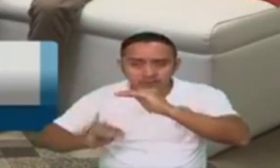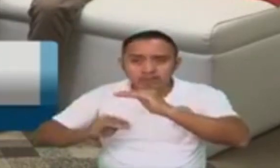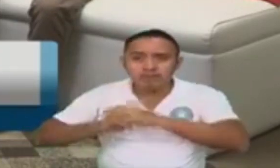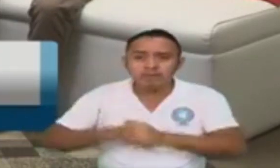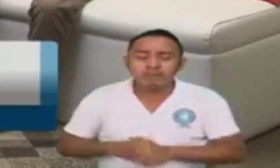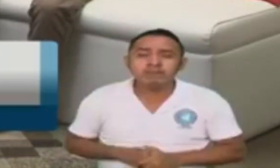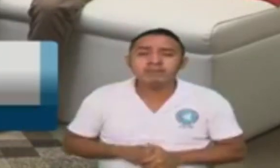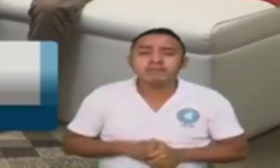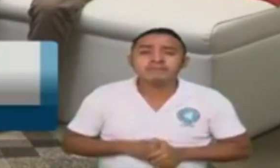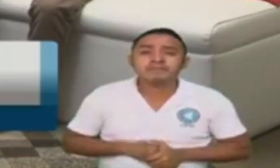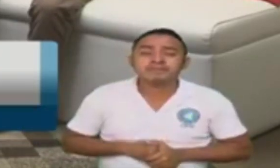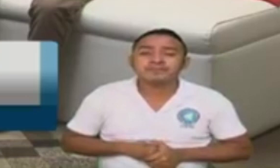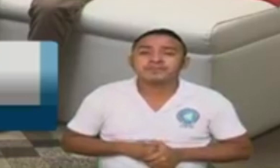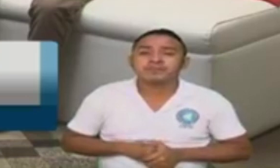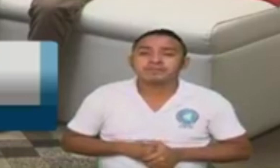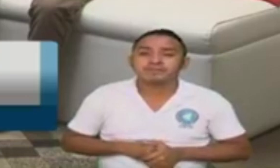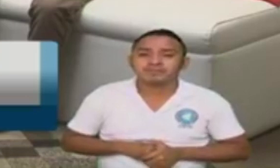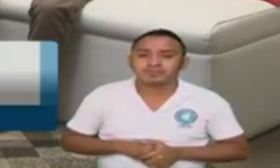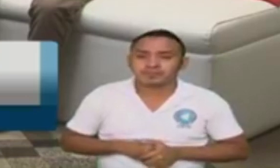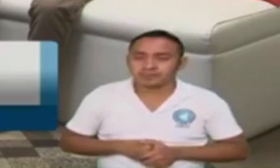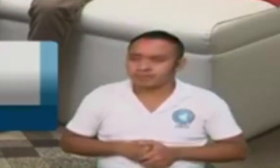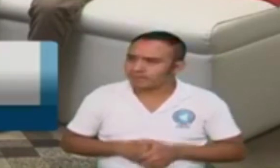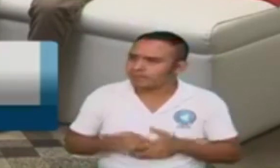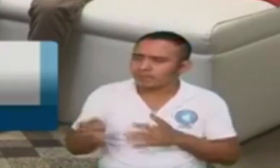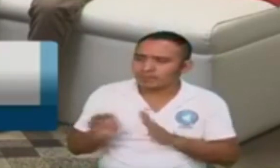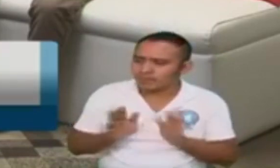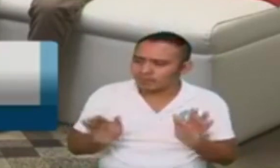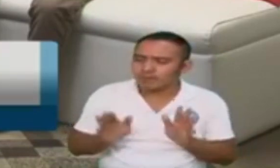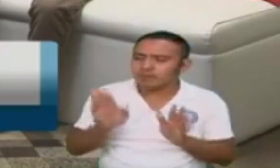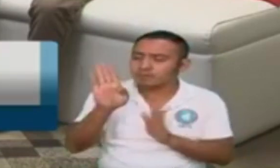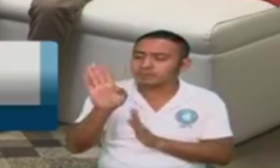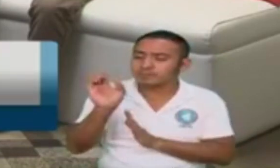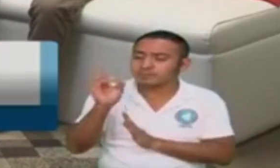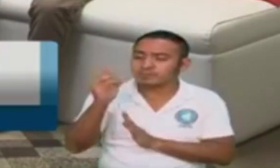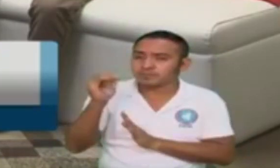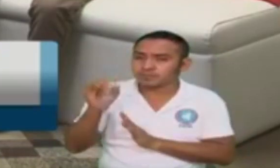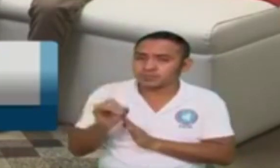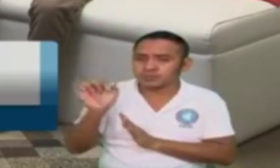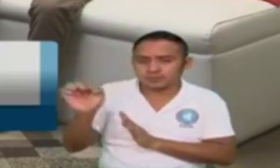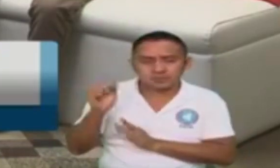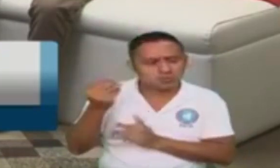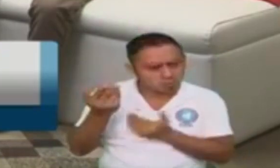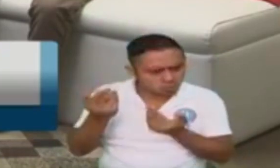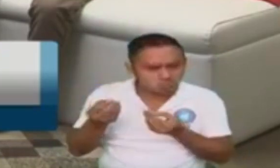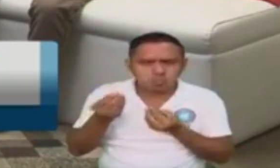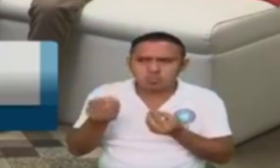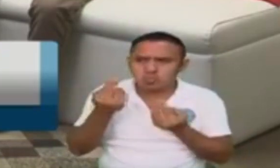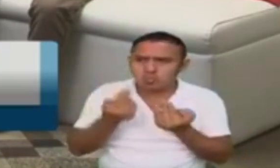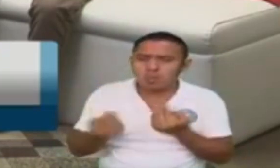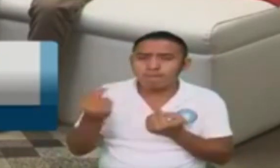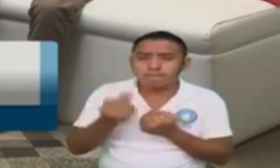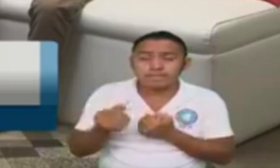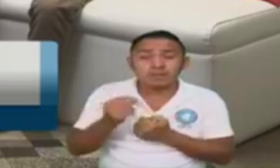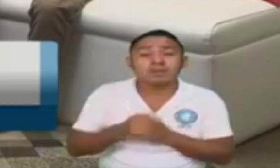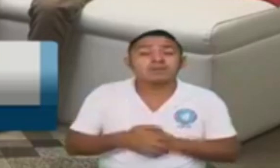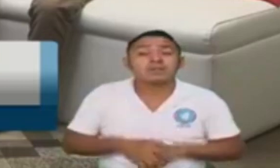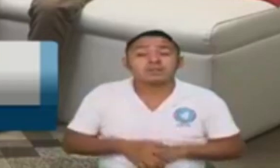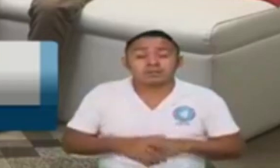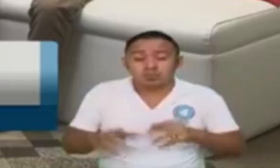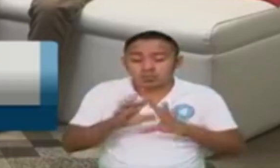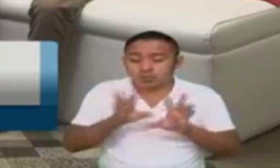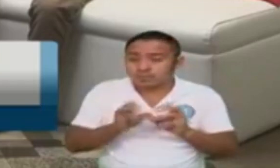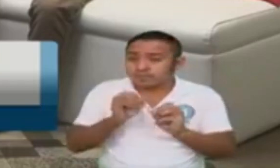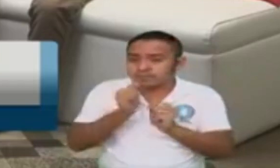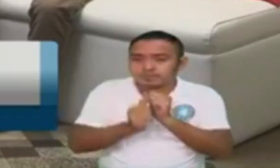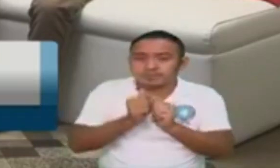Ya. En el caso del bocio, doctor, es muy común, me decía, ¿verdad? es muy común. De todas las afectaciones